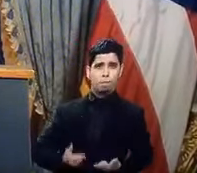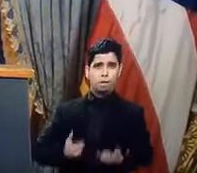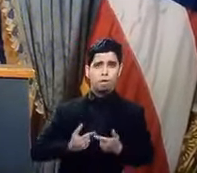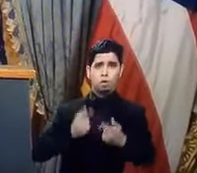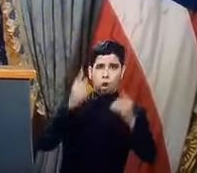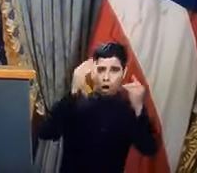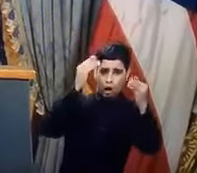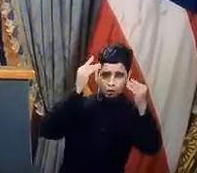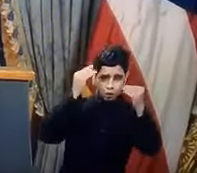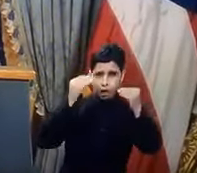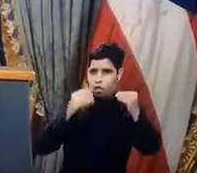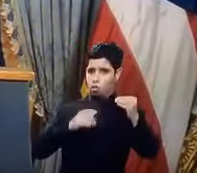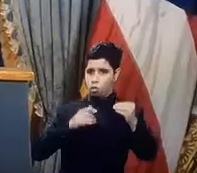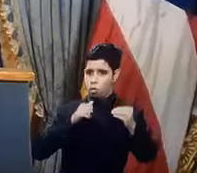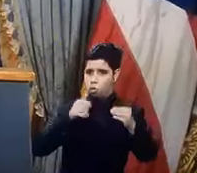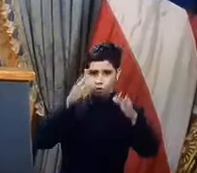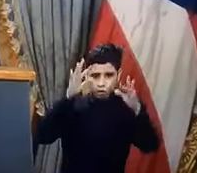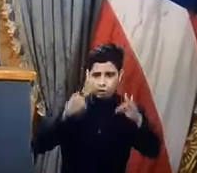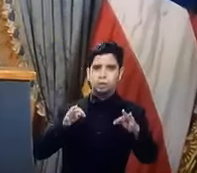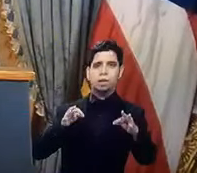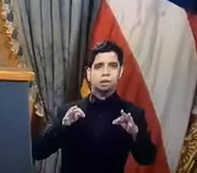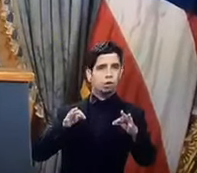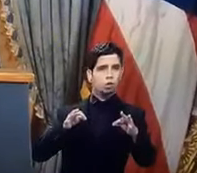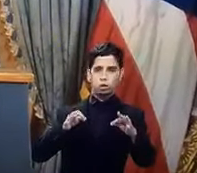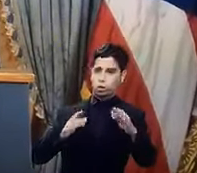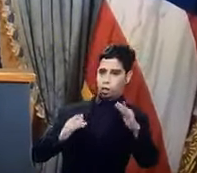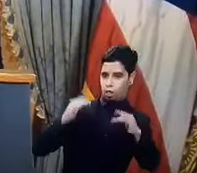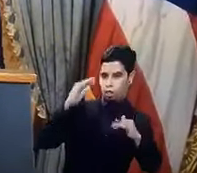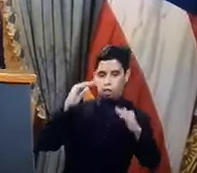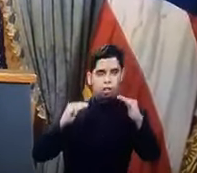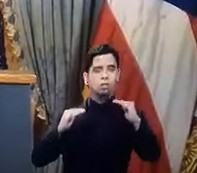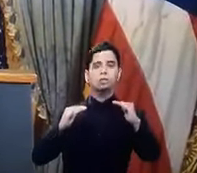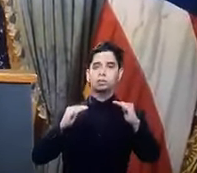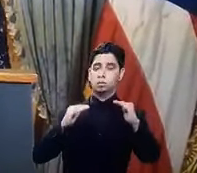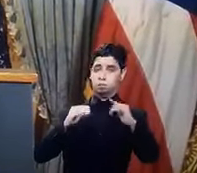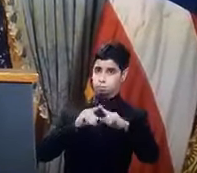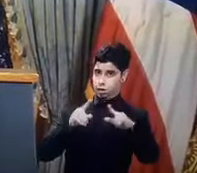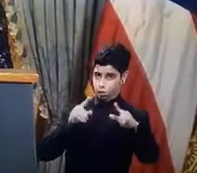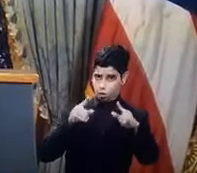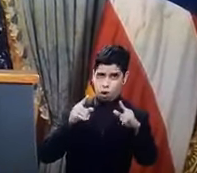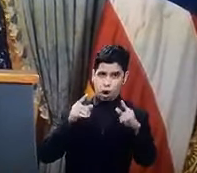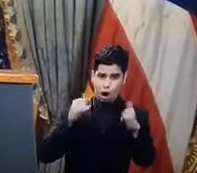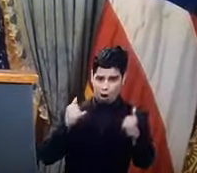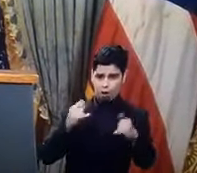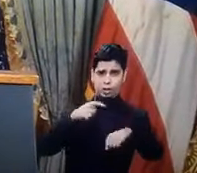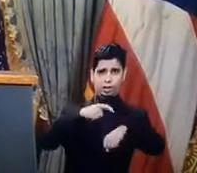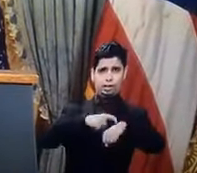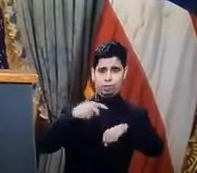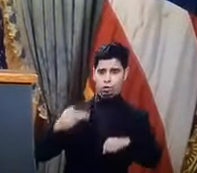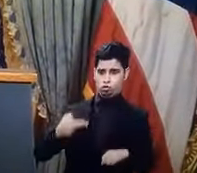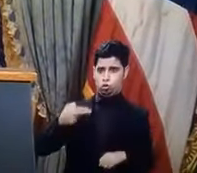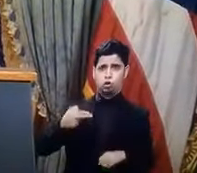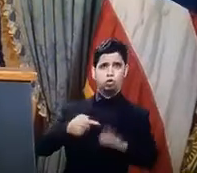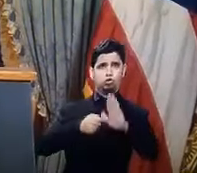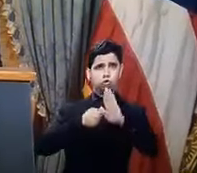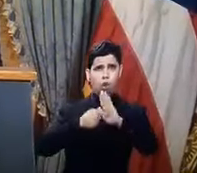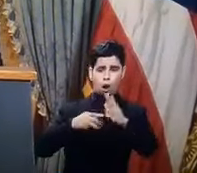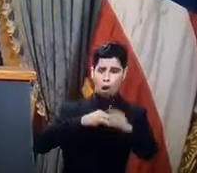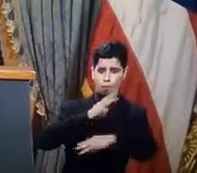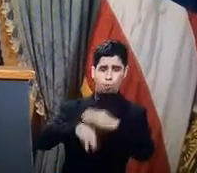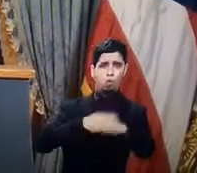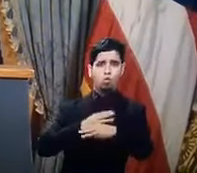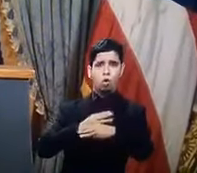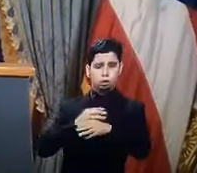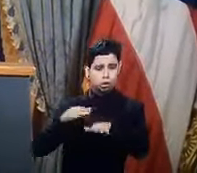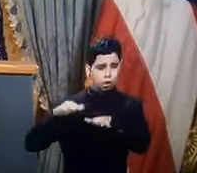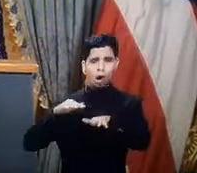que provoca la inestabilidad y la incertidumbre. Sin embargo, esta coyuntura histórica ha presentado al mundo un pueblo que vive,